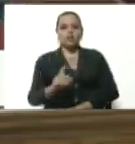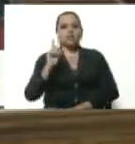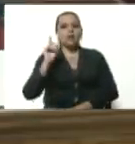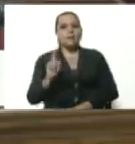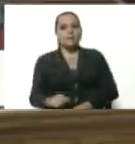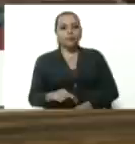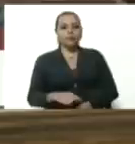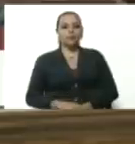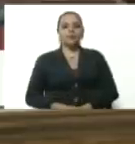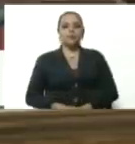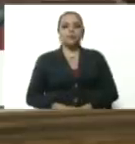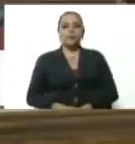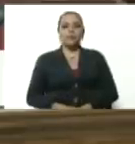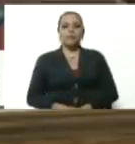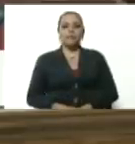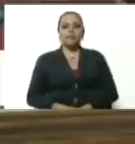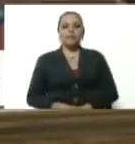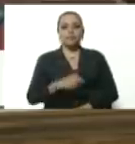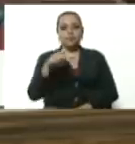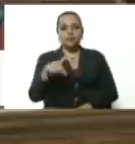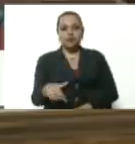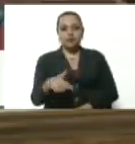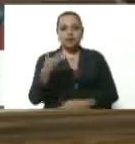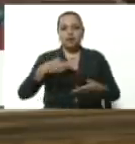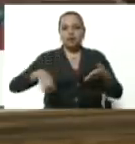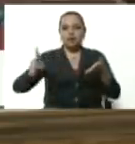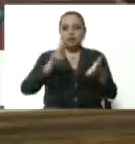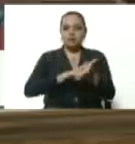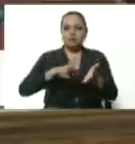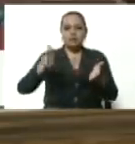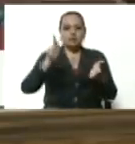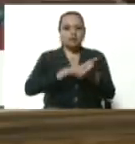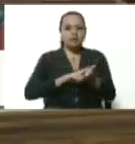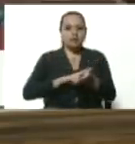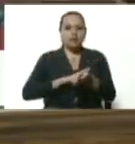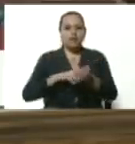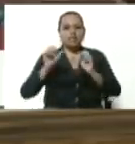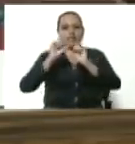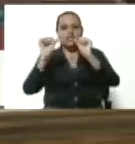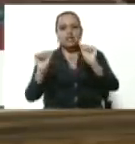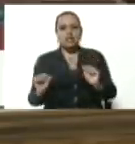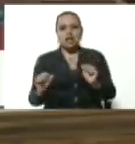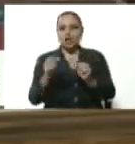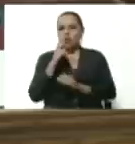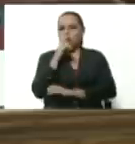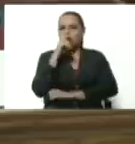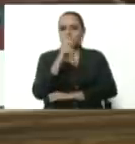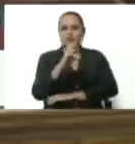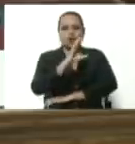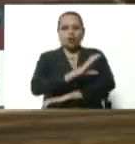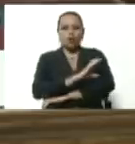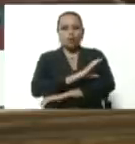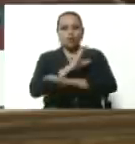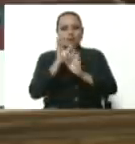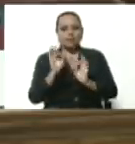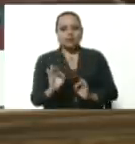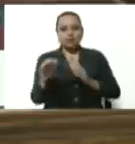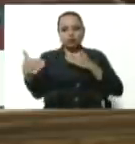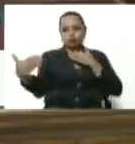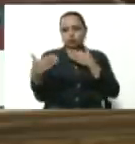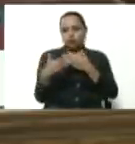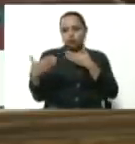Considerando que ante esta repetitiva, sistemática y grotesca conducta de agresión a